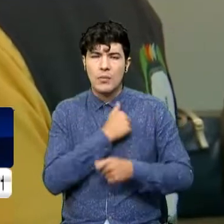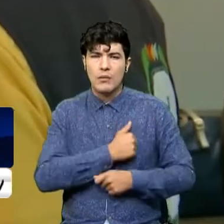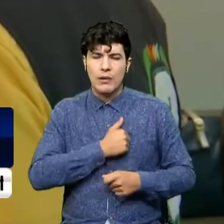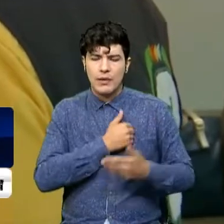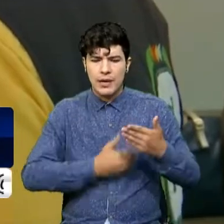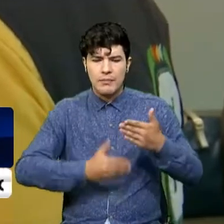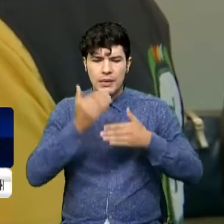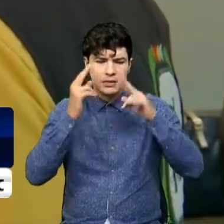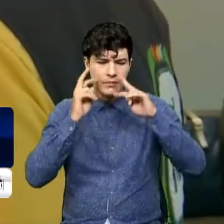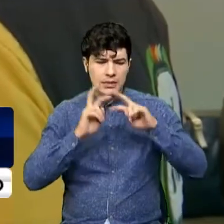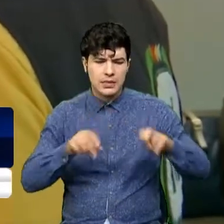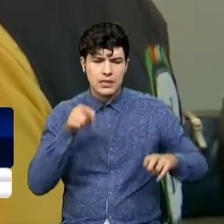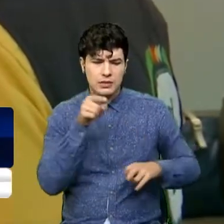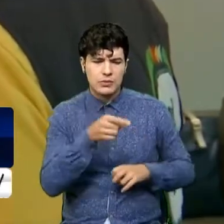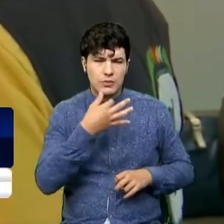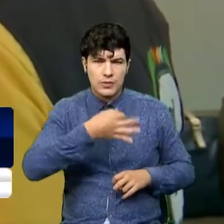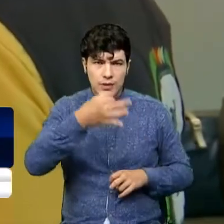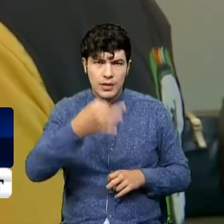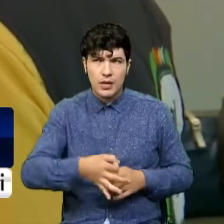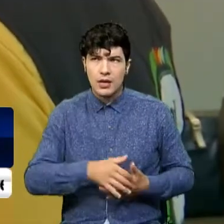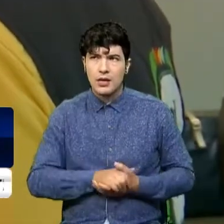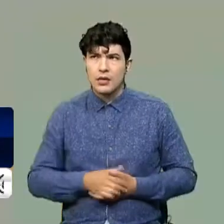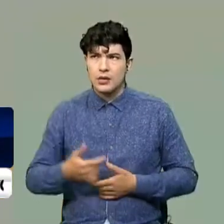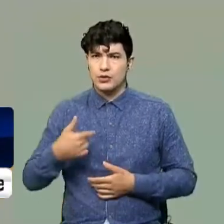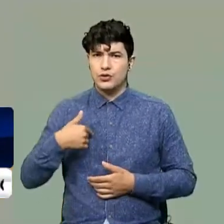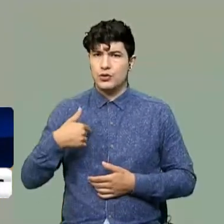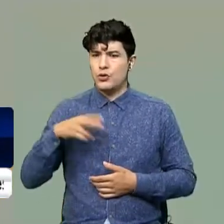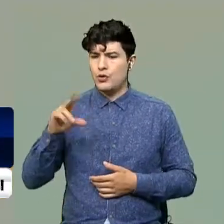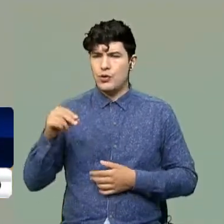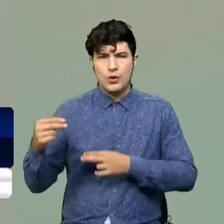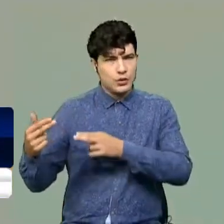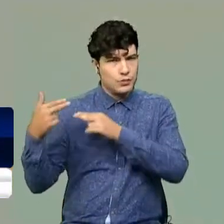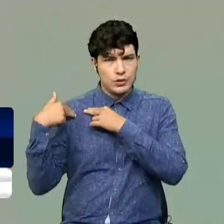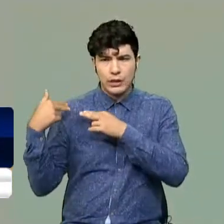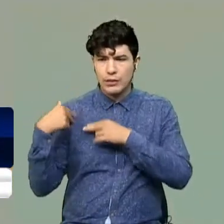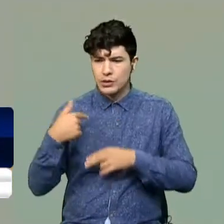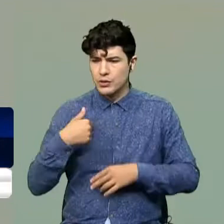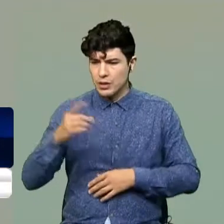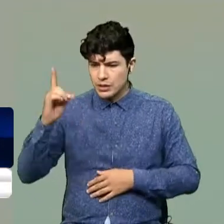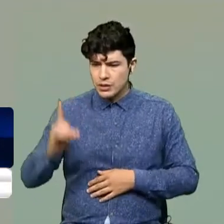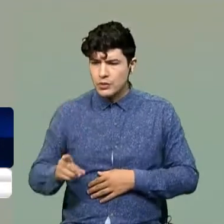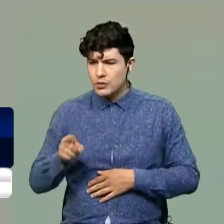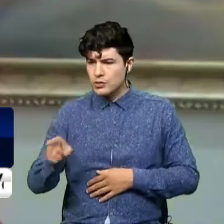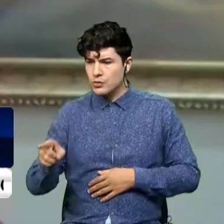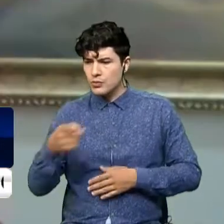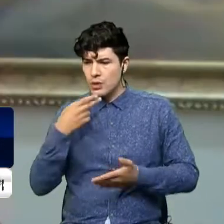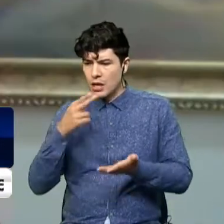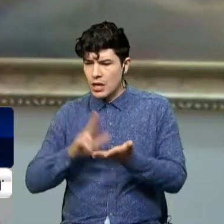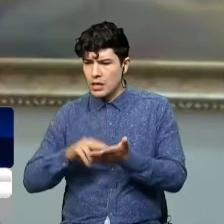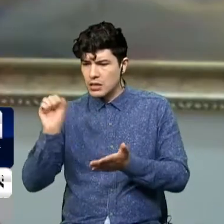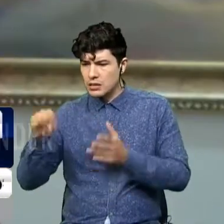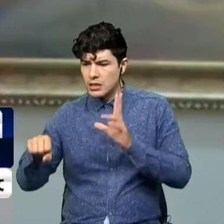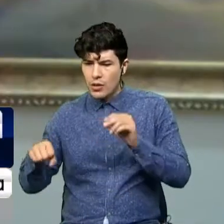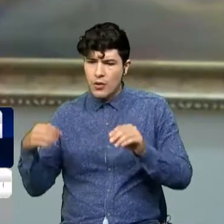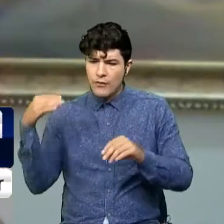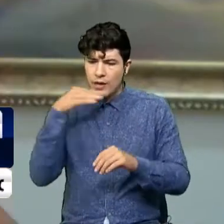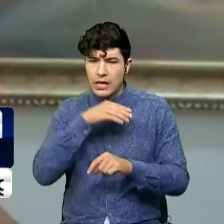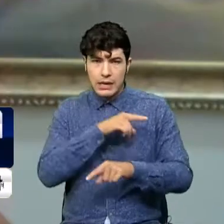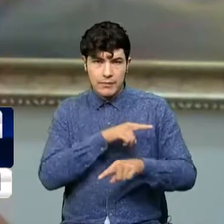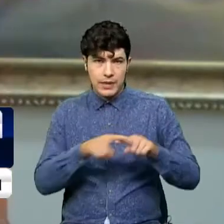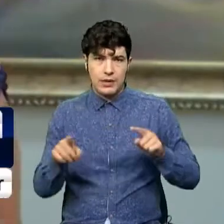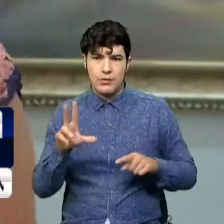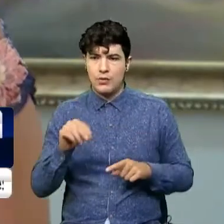investigue su veracidad. No soy la competente, no tengo la competencia para decidir si el documento es falso o no, pero no me corresponde a